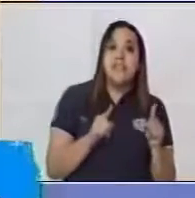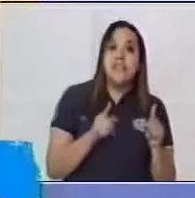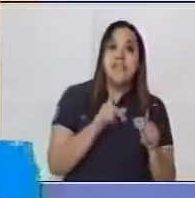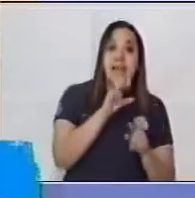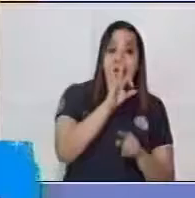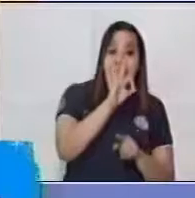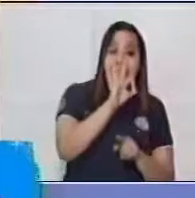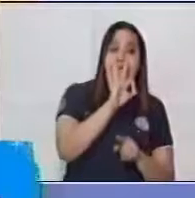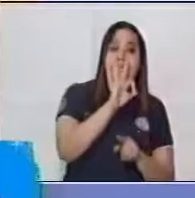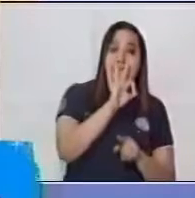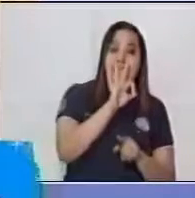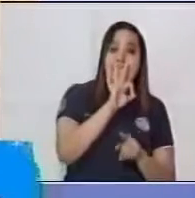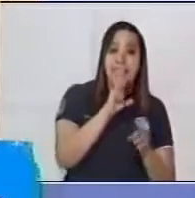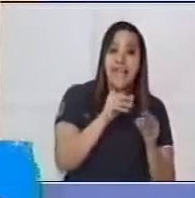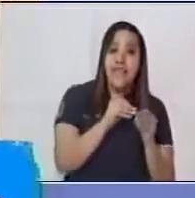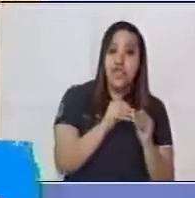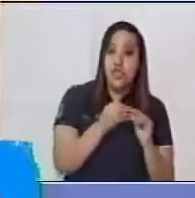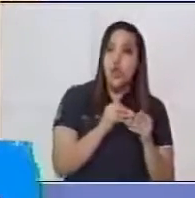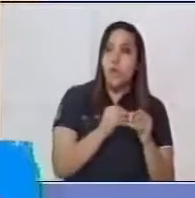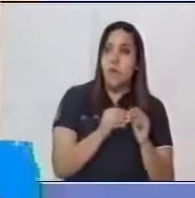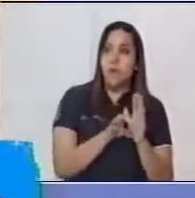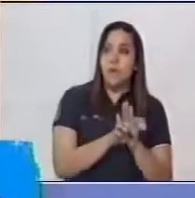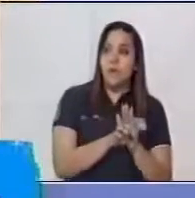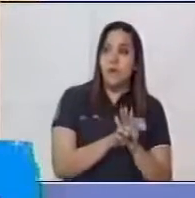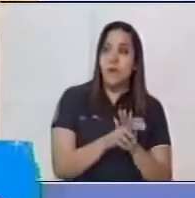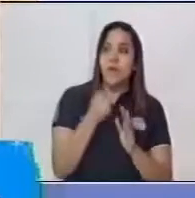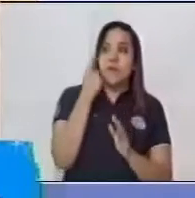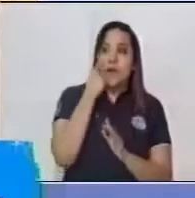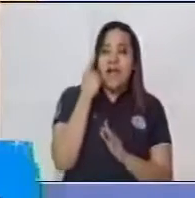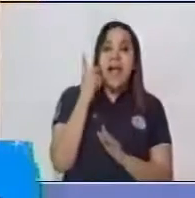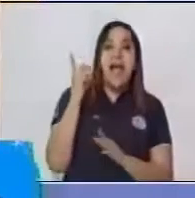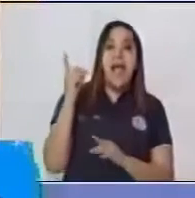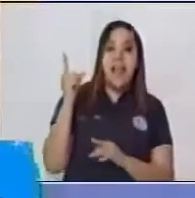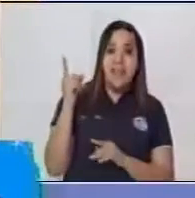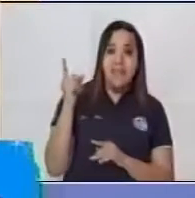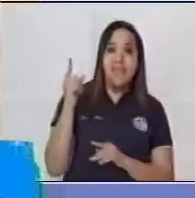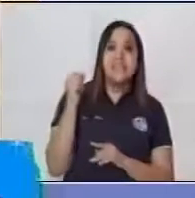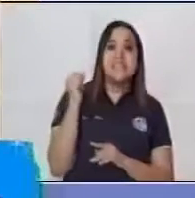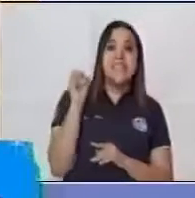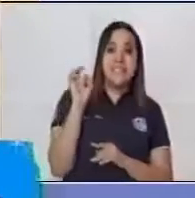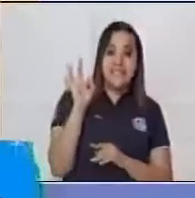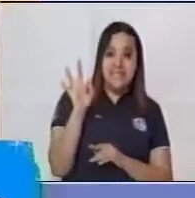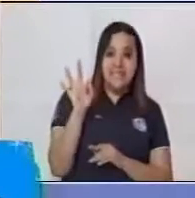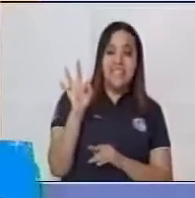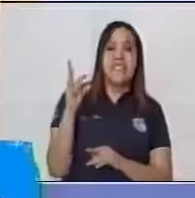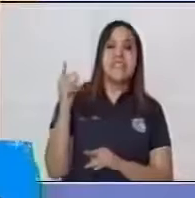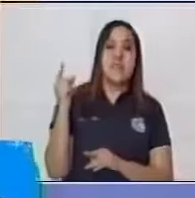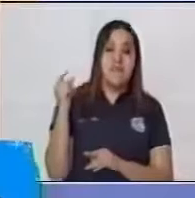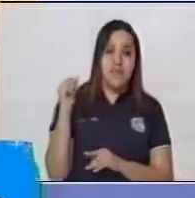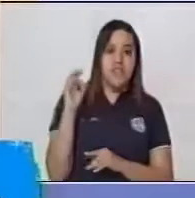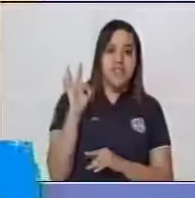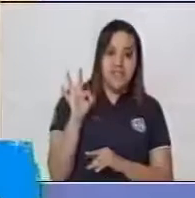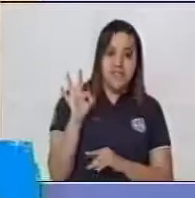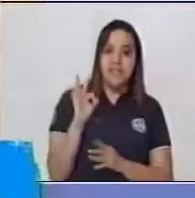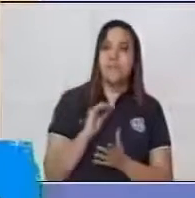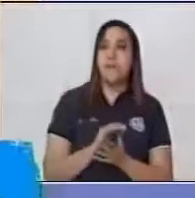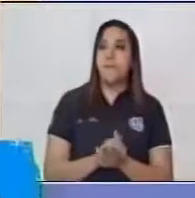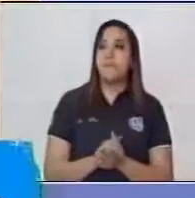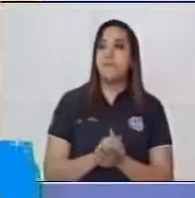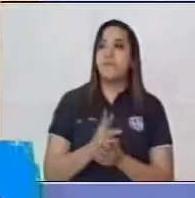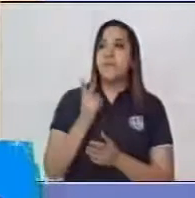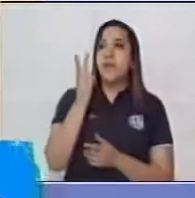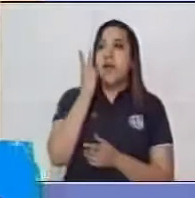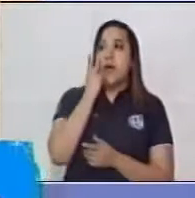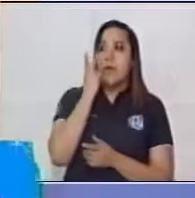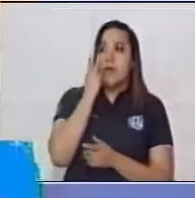3 unidades. Ese es nuestro diferencial. Ahora coloquemos los valores